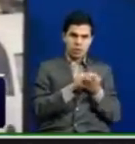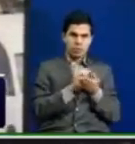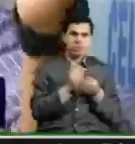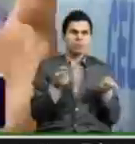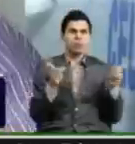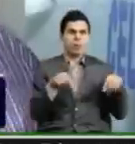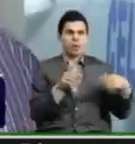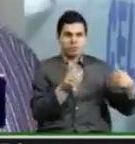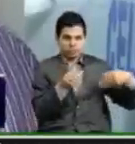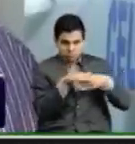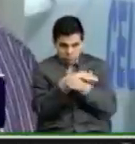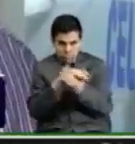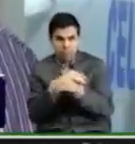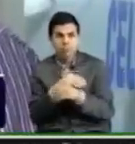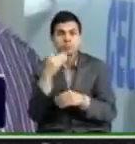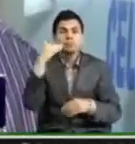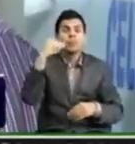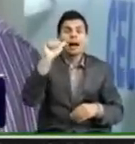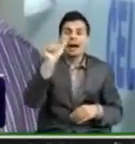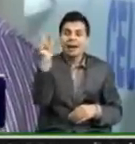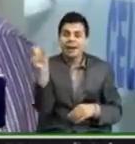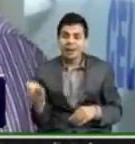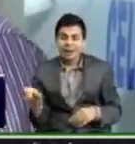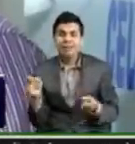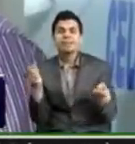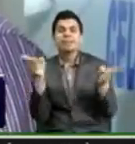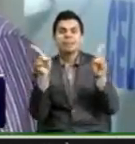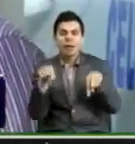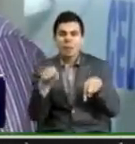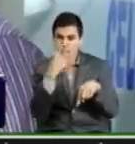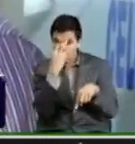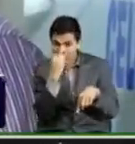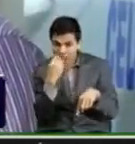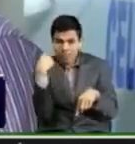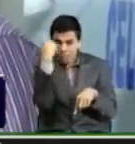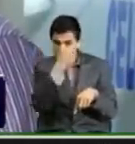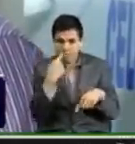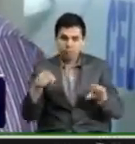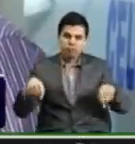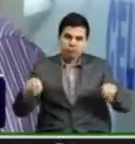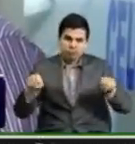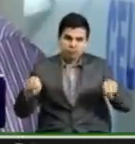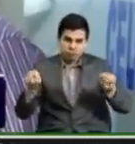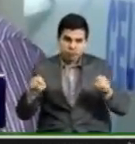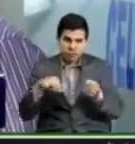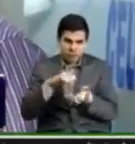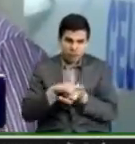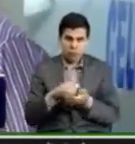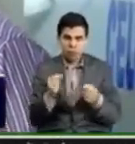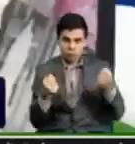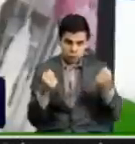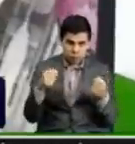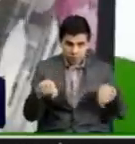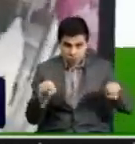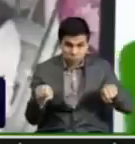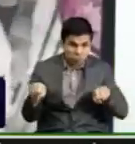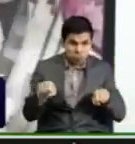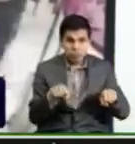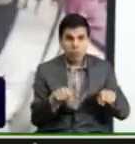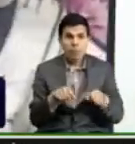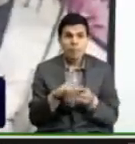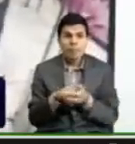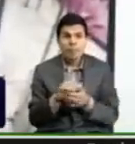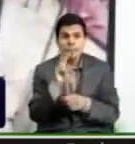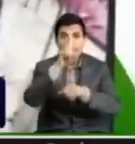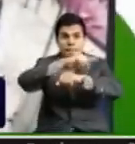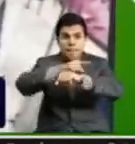lo mismo. Había una mujer también dentro de los delincuentes que iba manejando uno de los vehículos del robo. En menos de dos